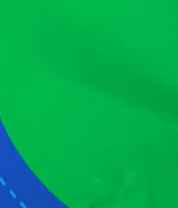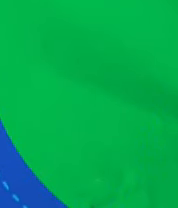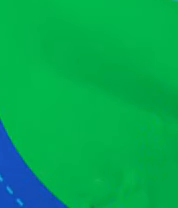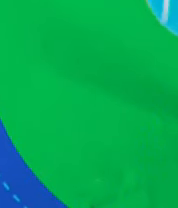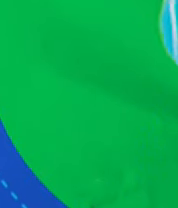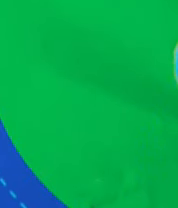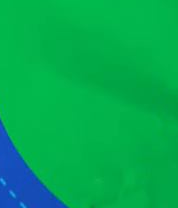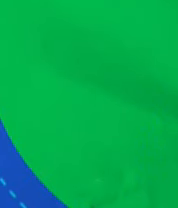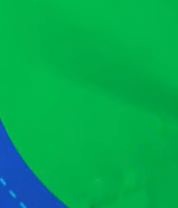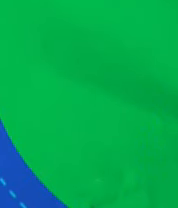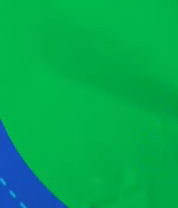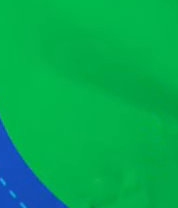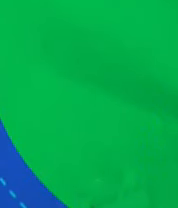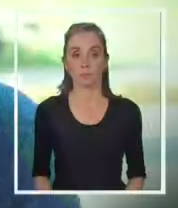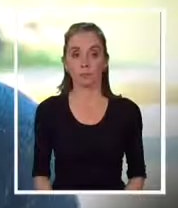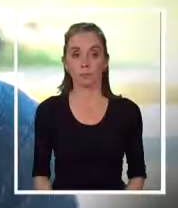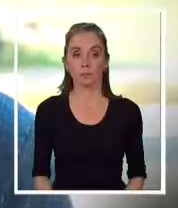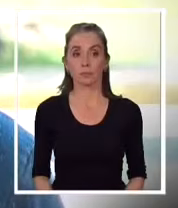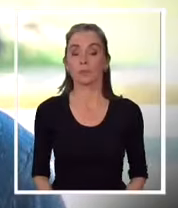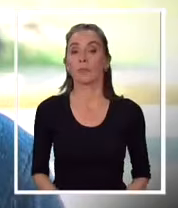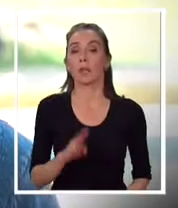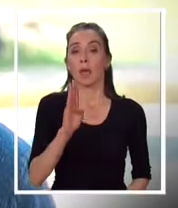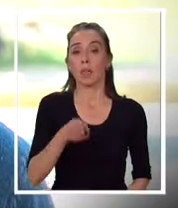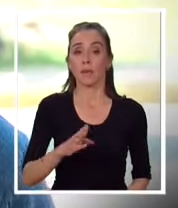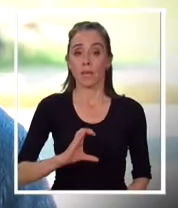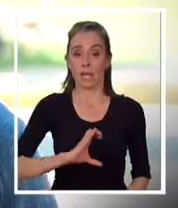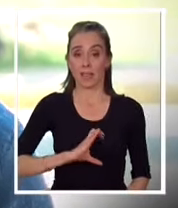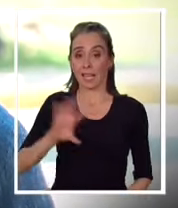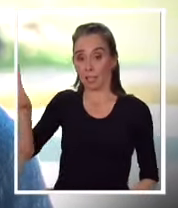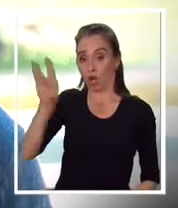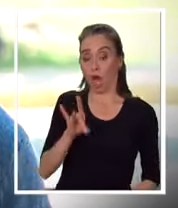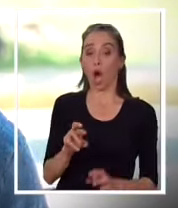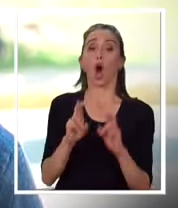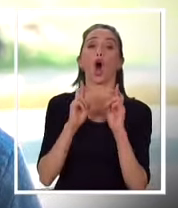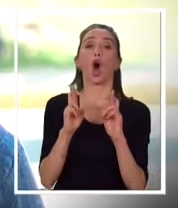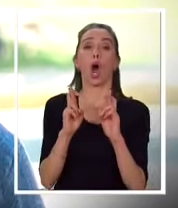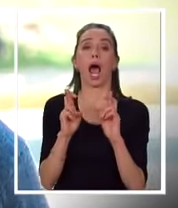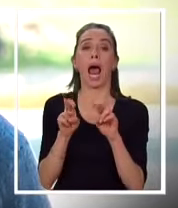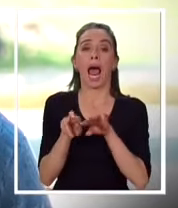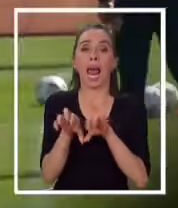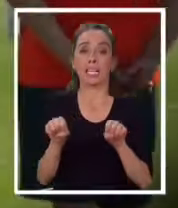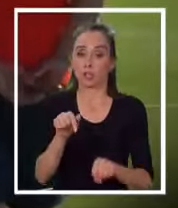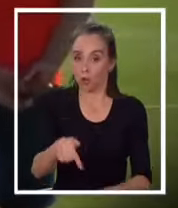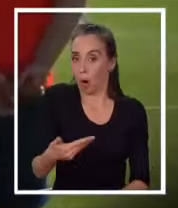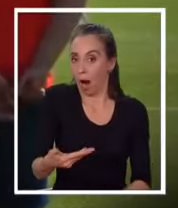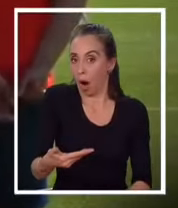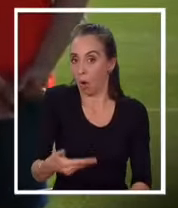deportes. Debiera ser un técnico, ojalá que ya tenerlo listo ahora.